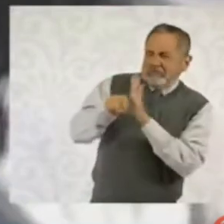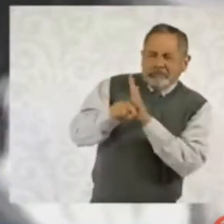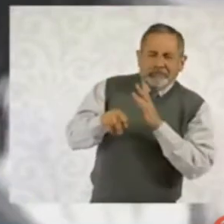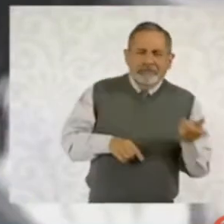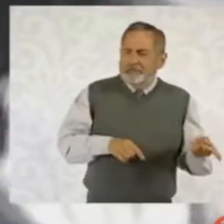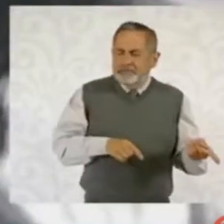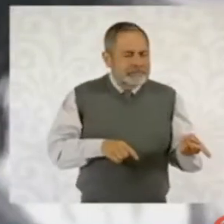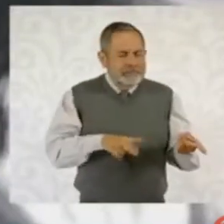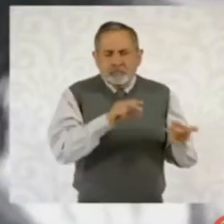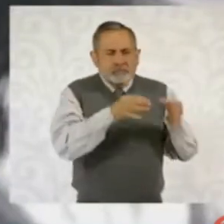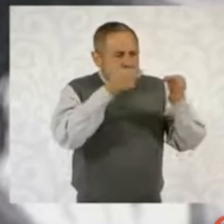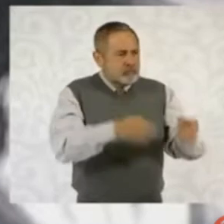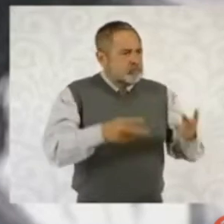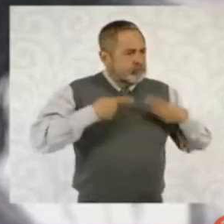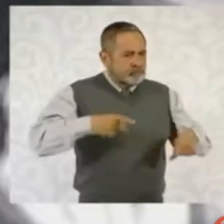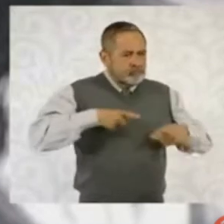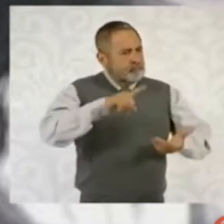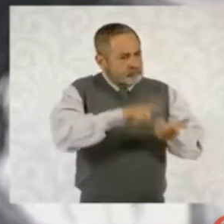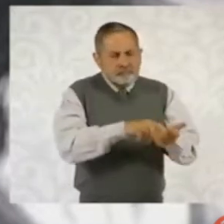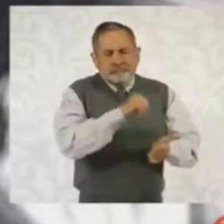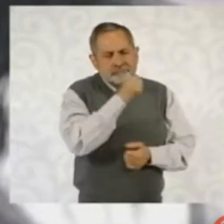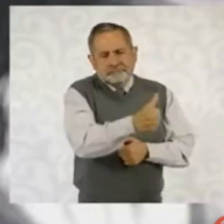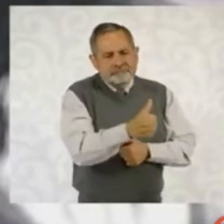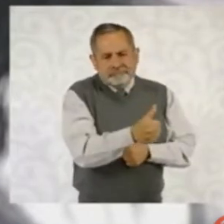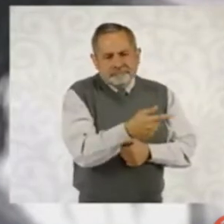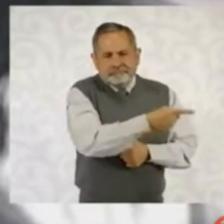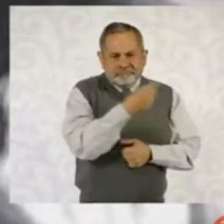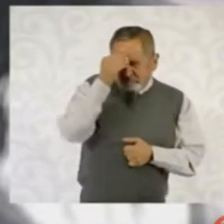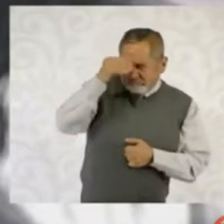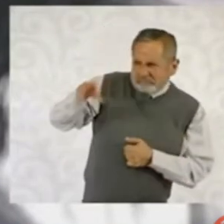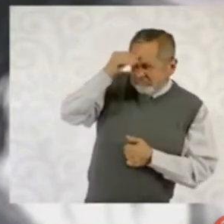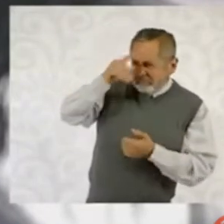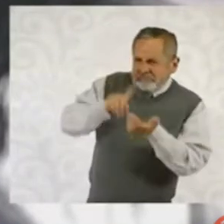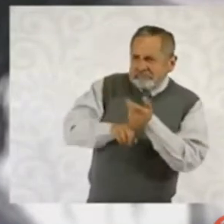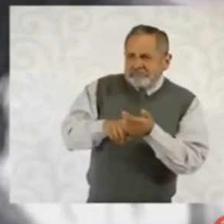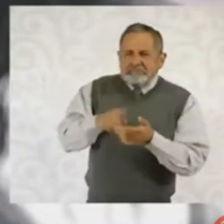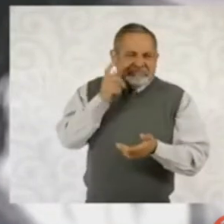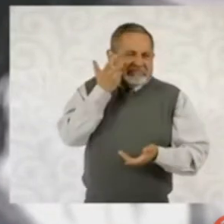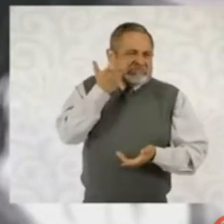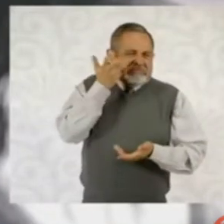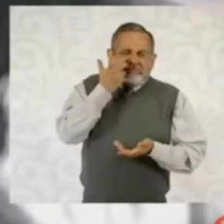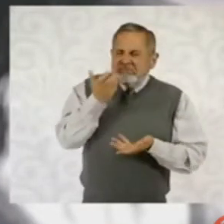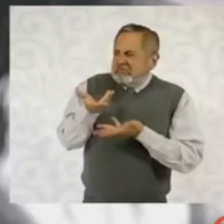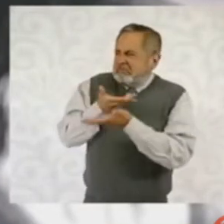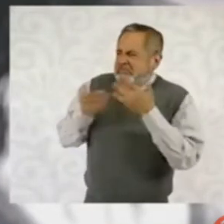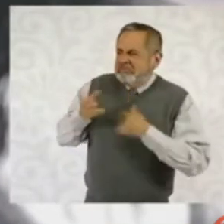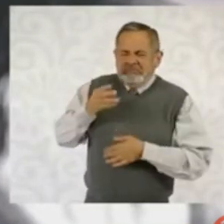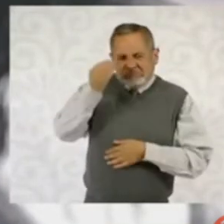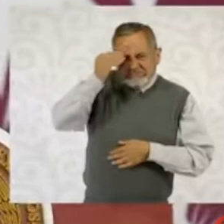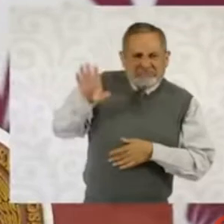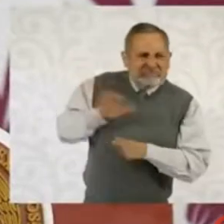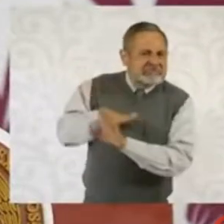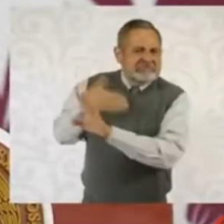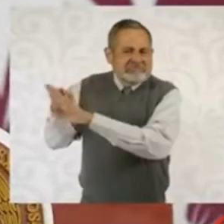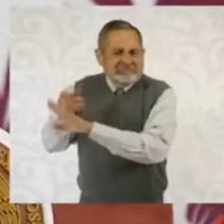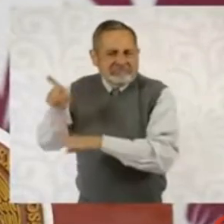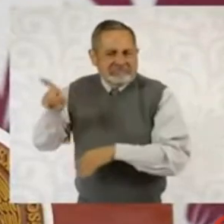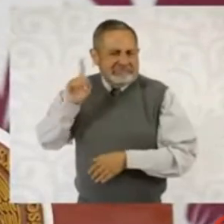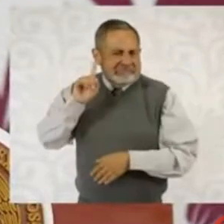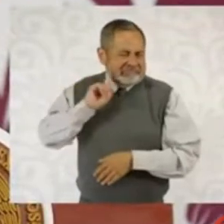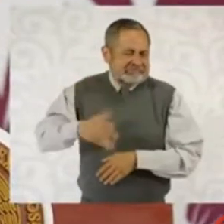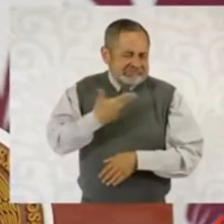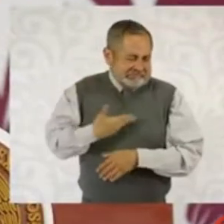es orgánica y persigue intoxicar la conversación, a su vez atacar a la presidenta y